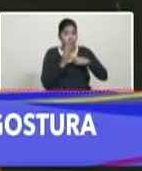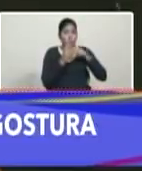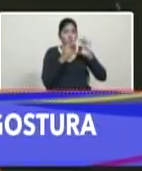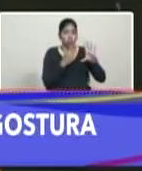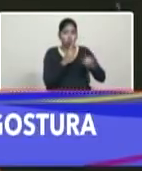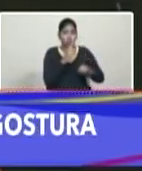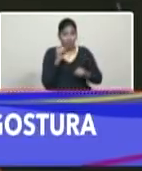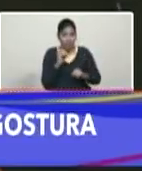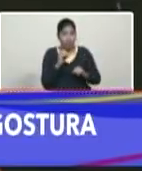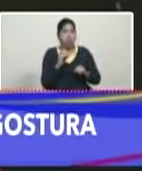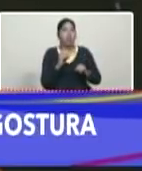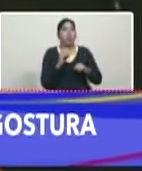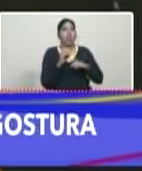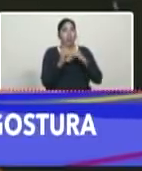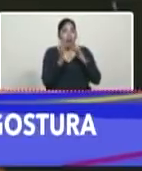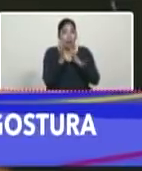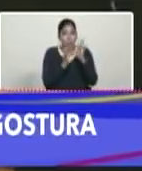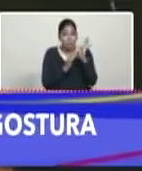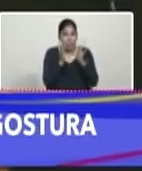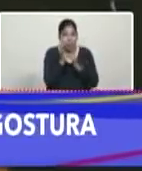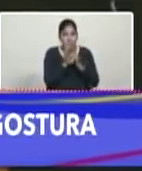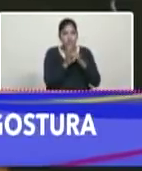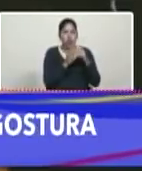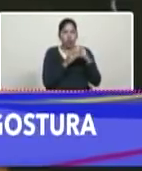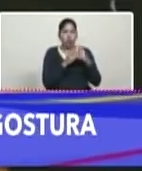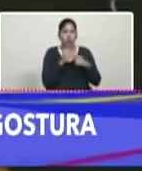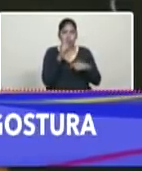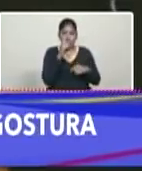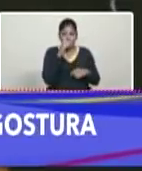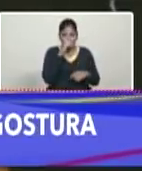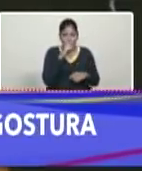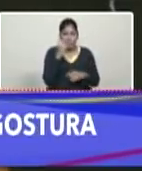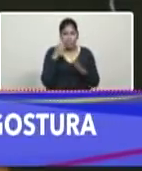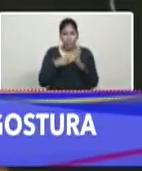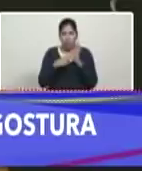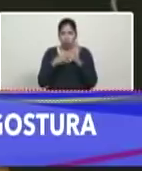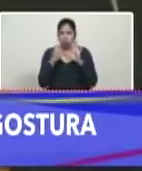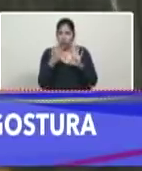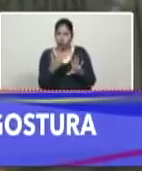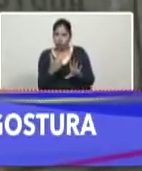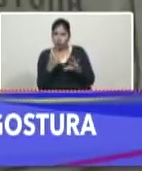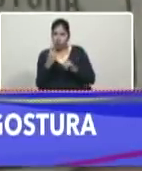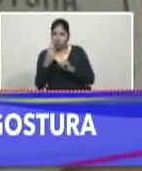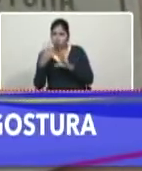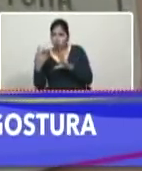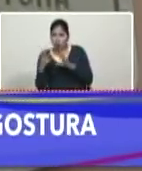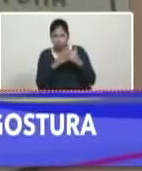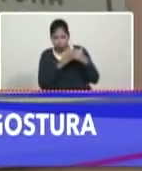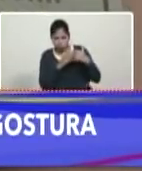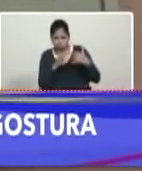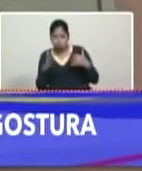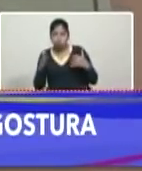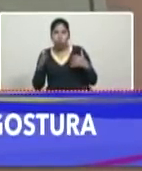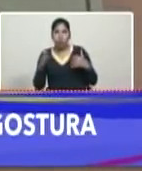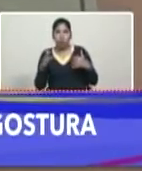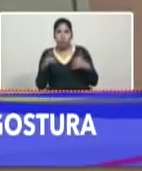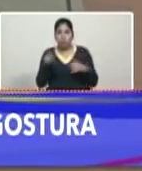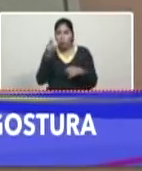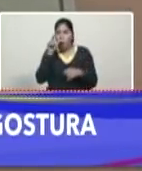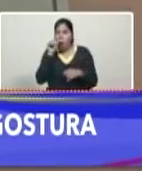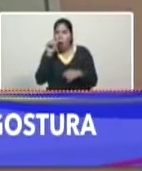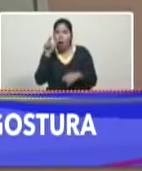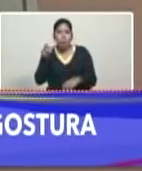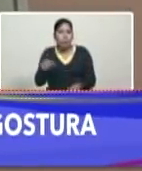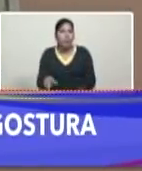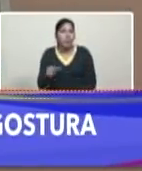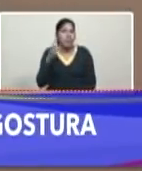1810. Era el año 1819, como nos lo recordó este niño José David